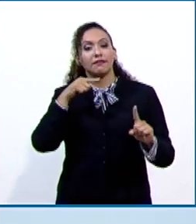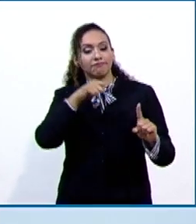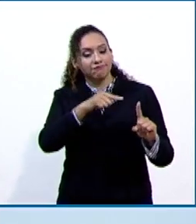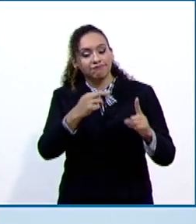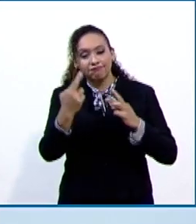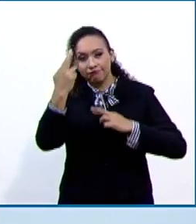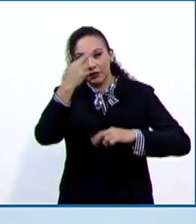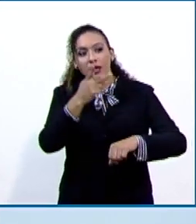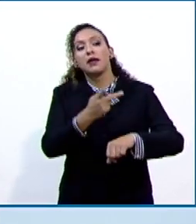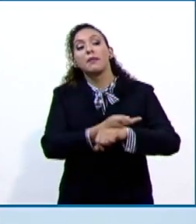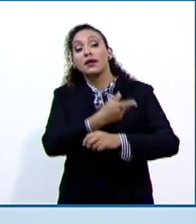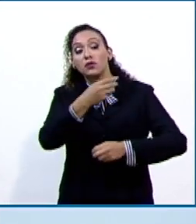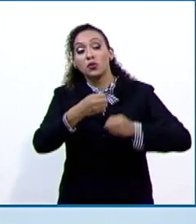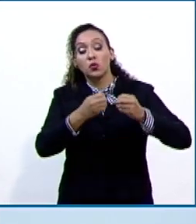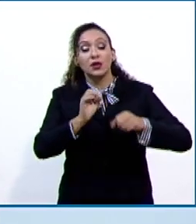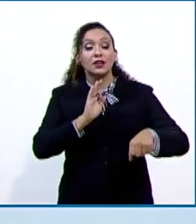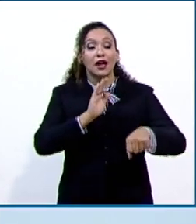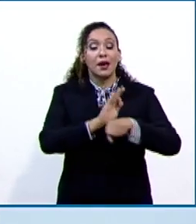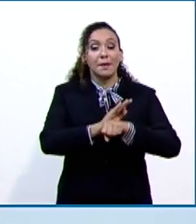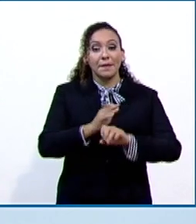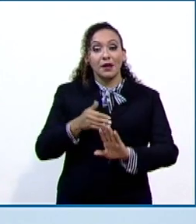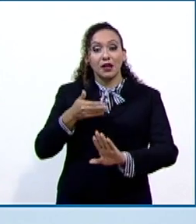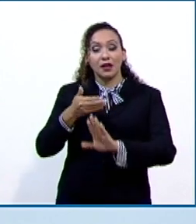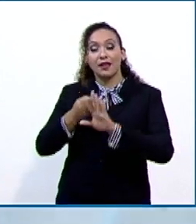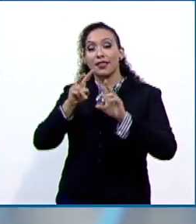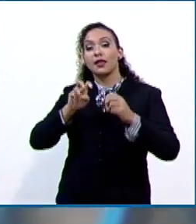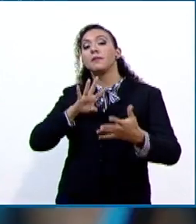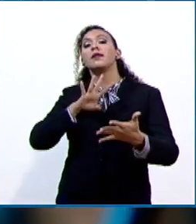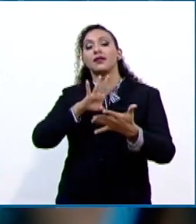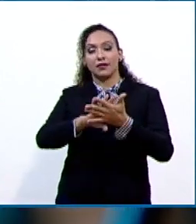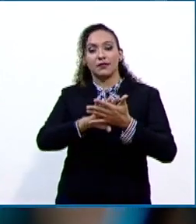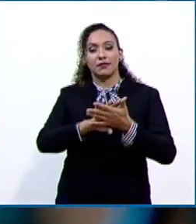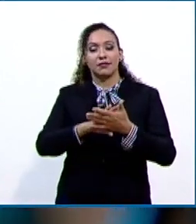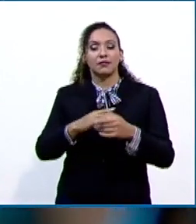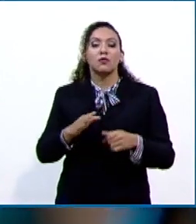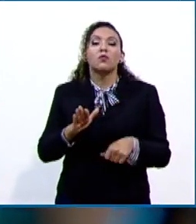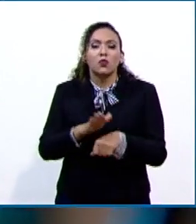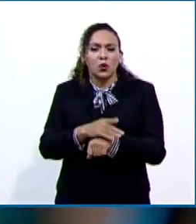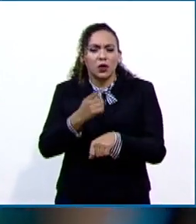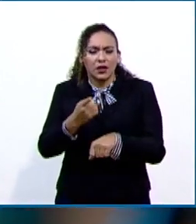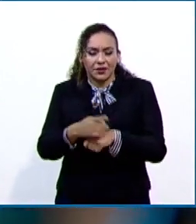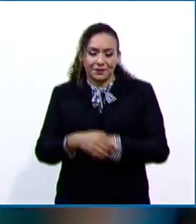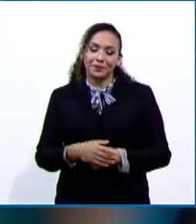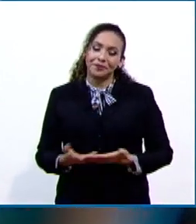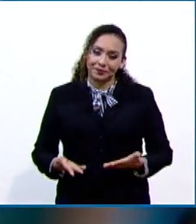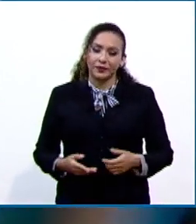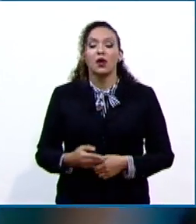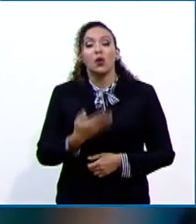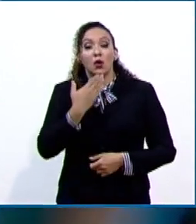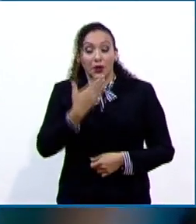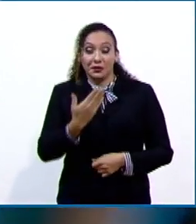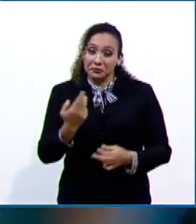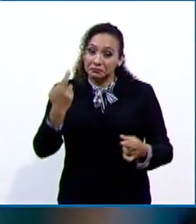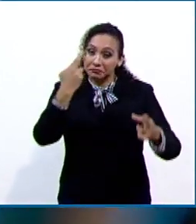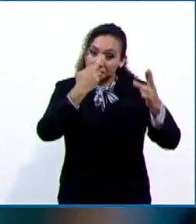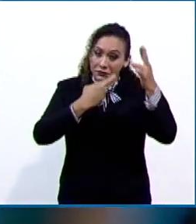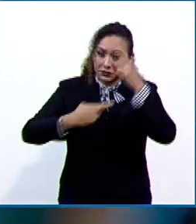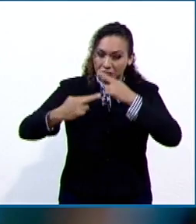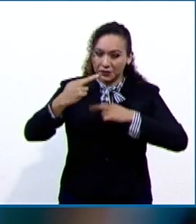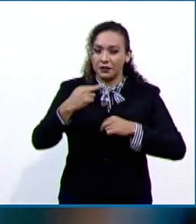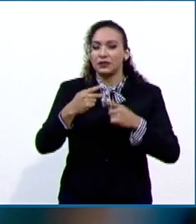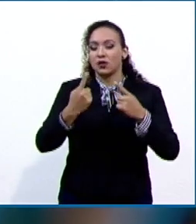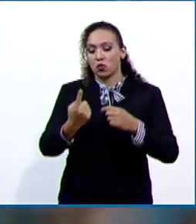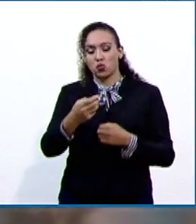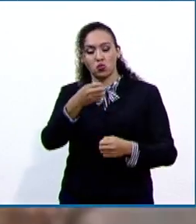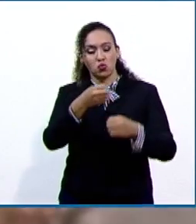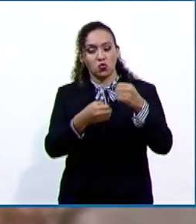interesada en el juicio de amparo directo en materia penal promovido por la parte condenada. Esto al revisar un asunto en el que un